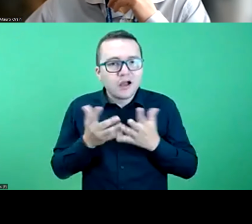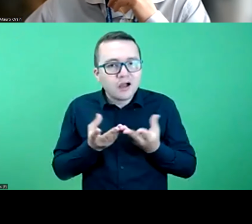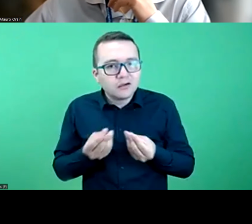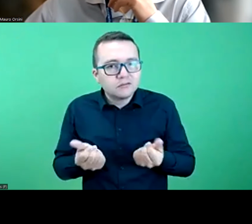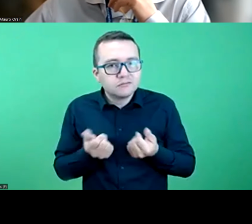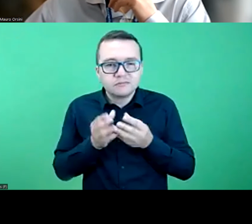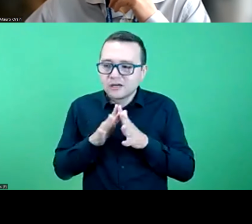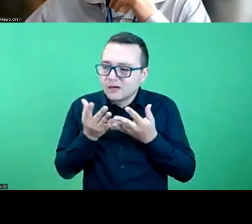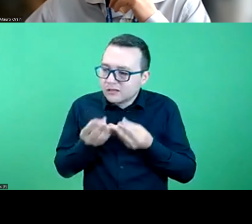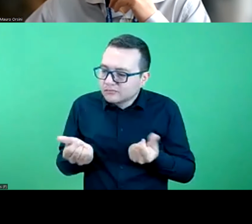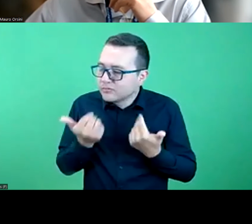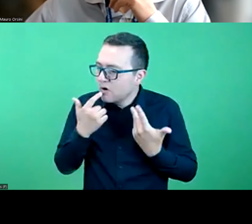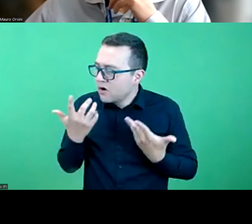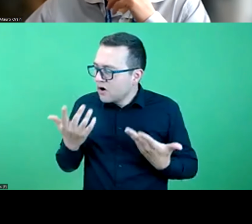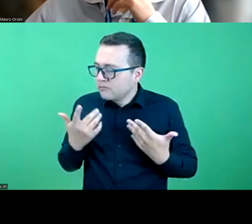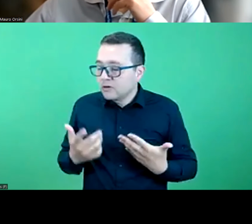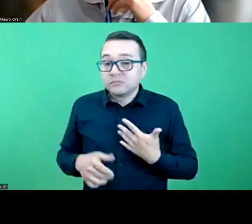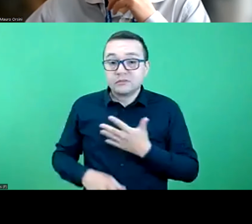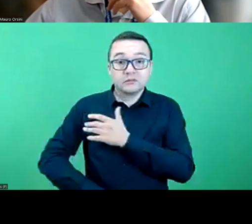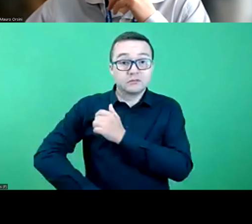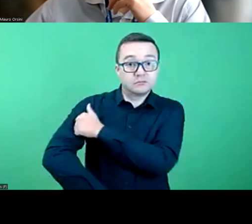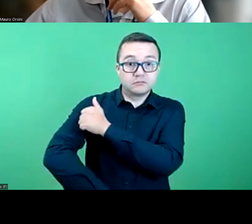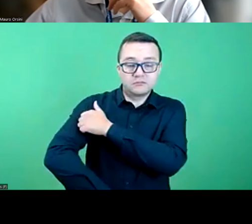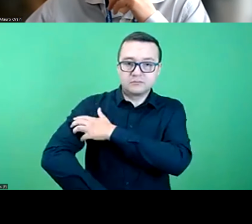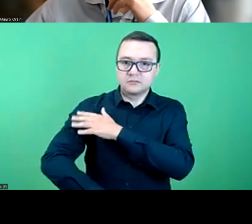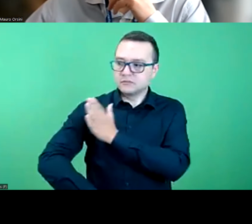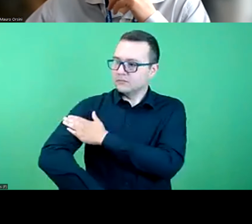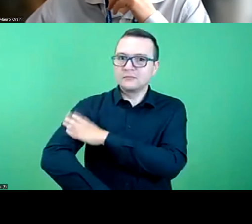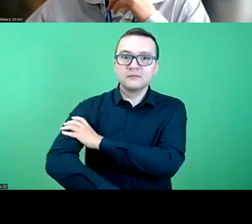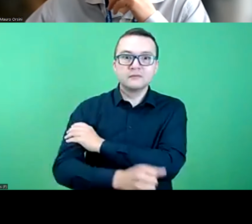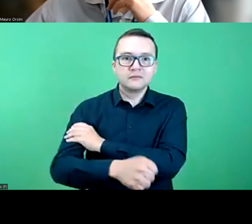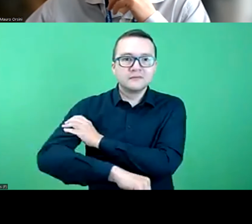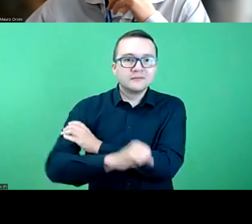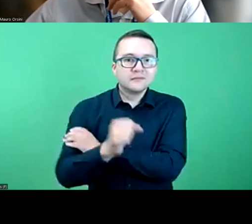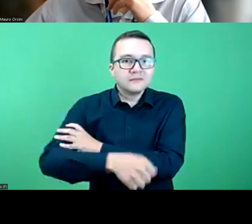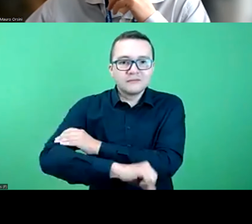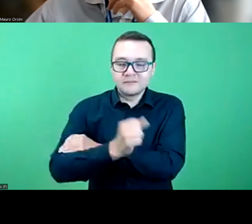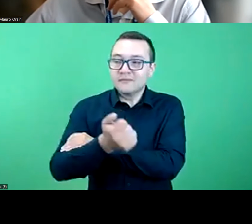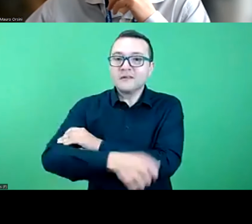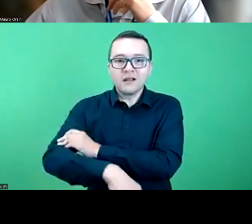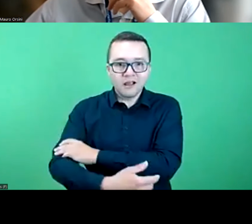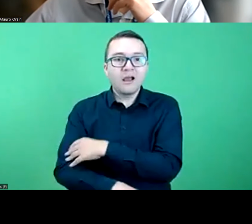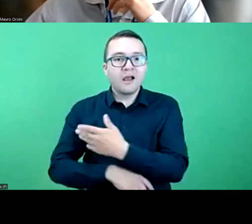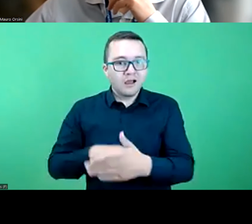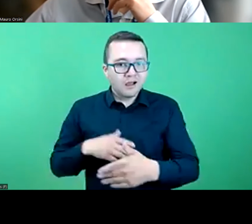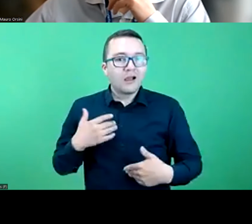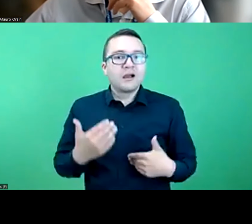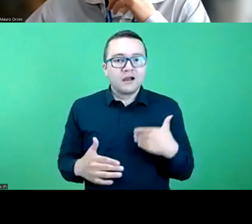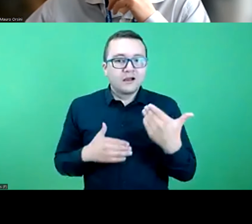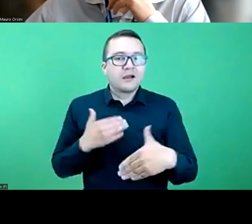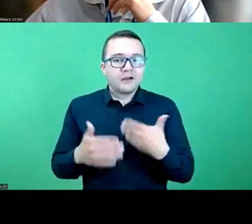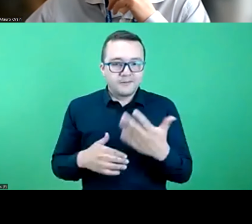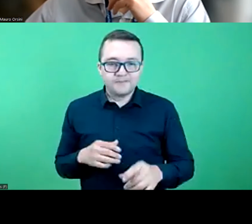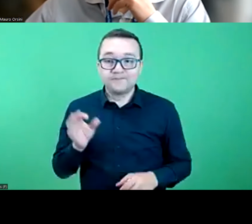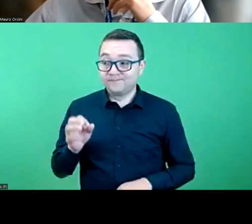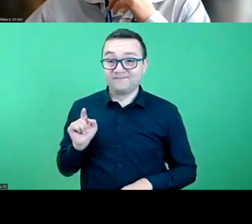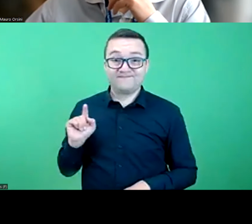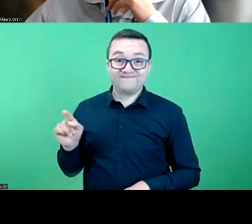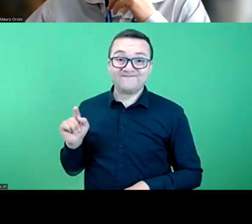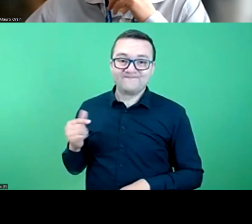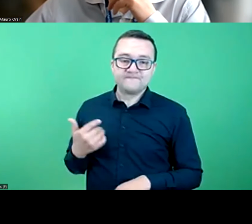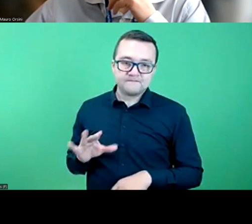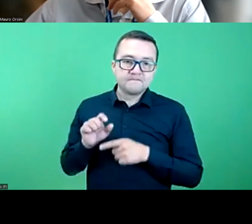su parálisis del antebrazo. Y la semana pasada realmente hacía un llamado importante en el sentido